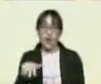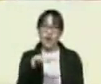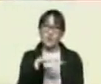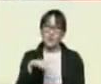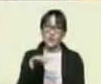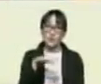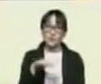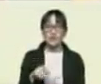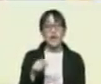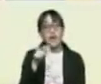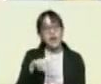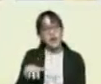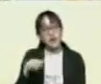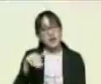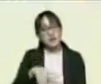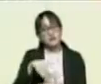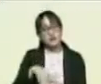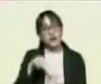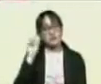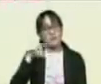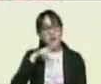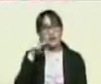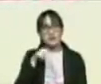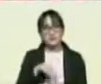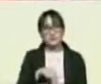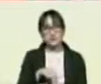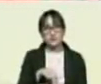Las elecciones para la Asamblea Nacional,